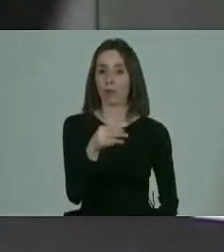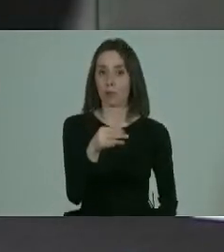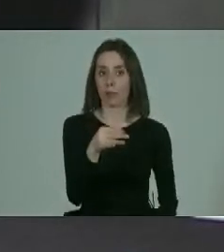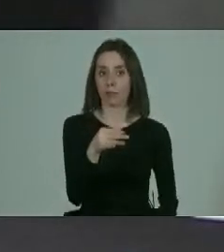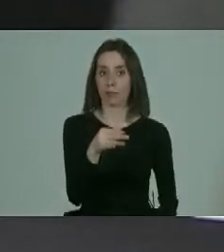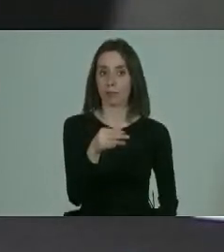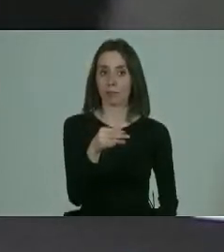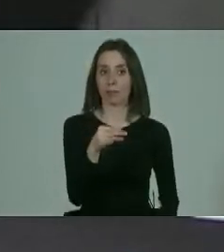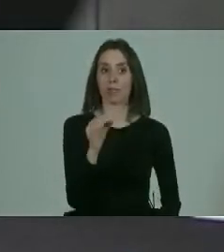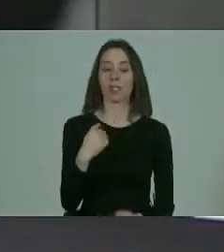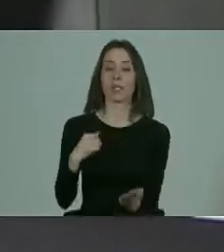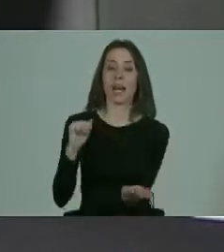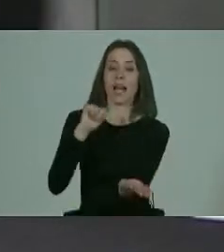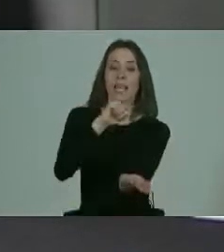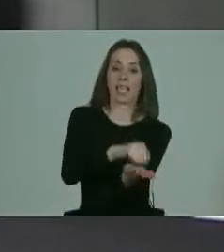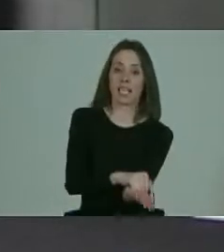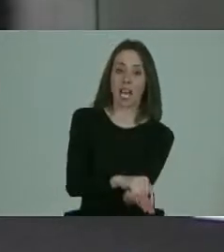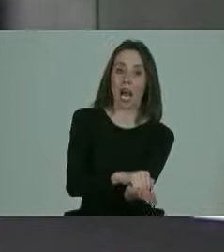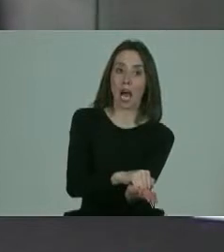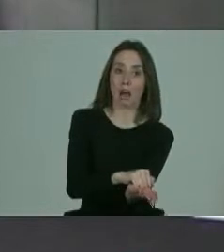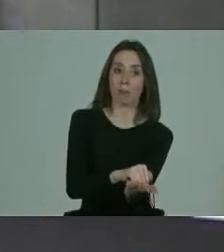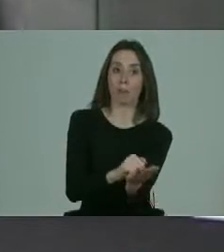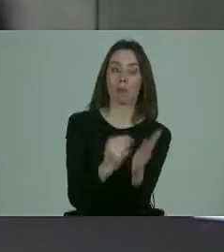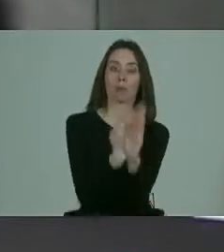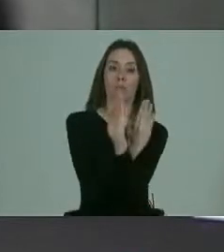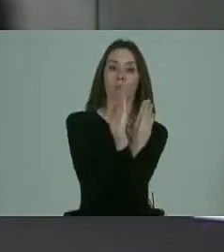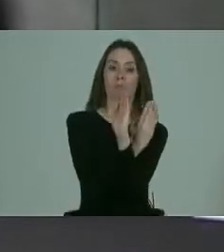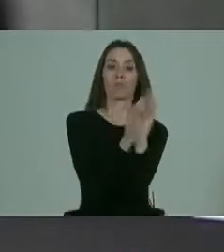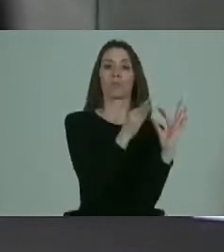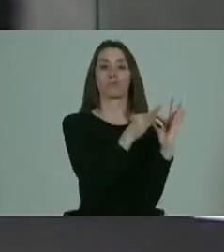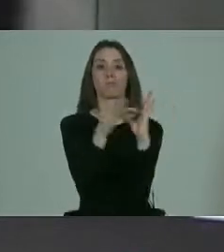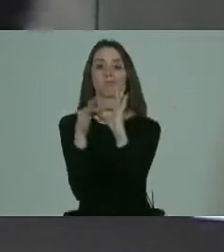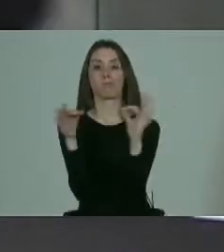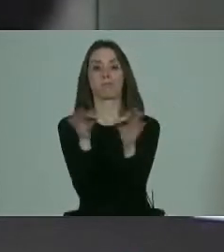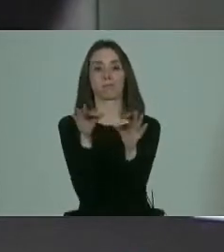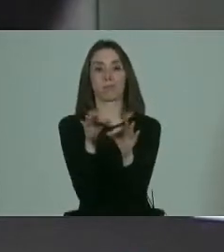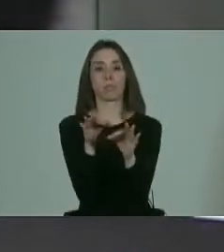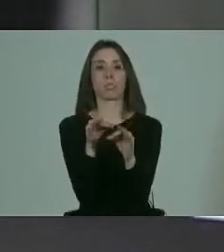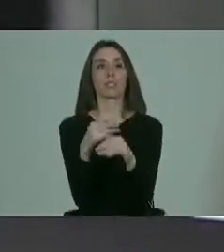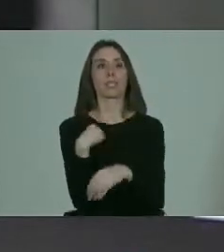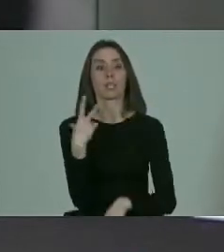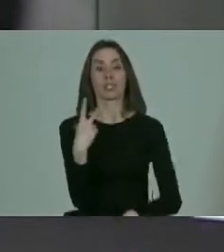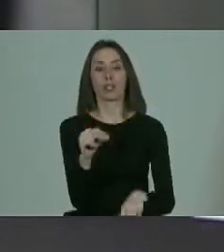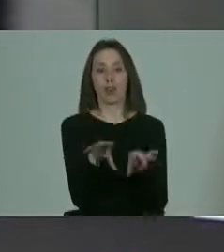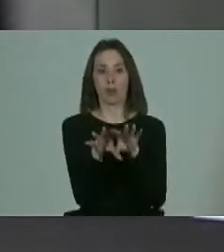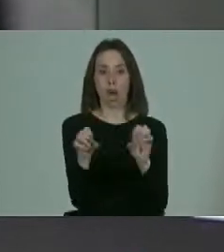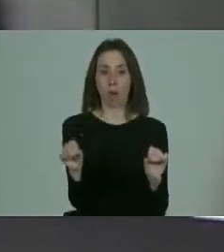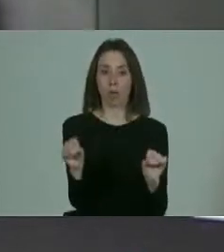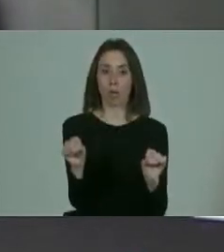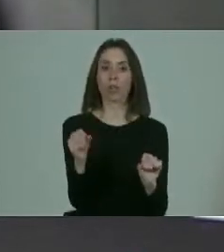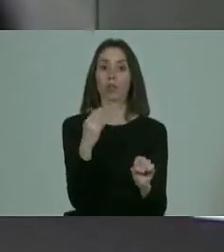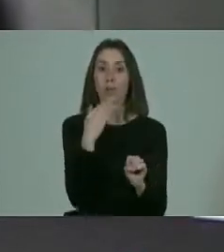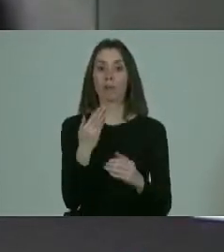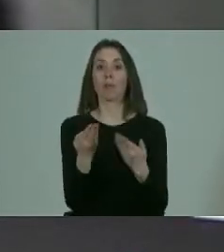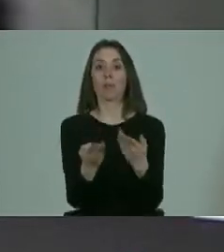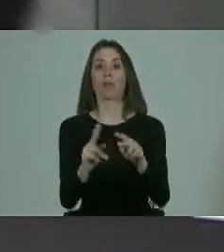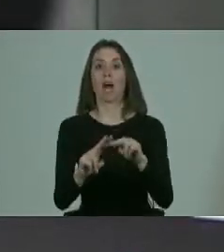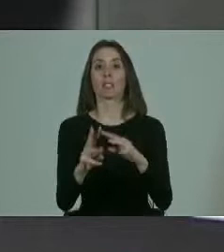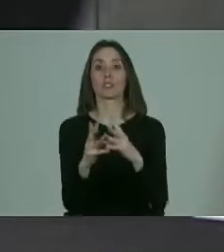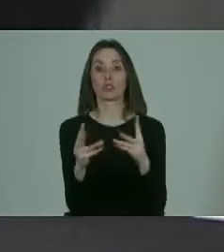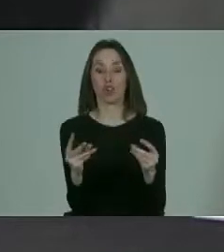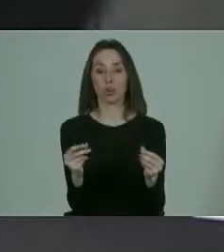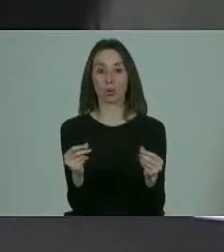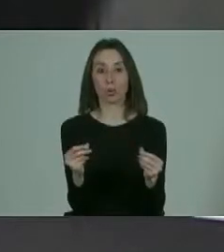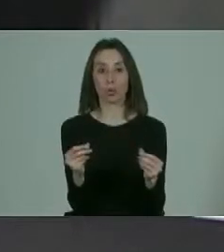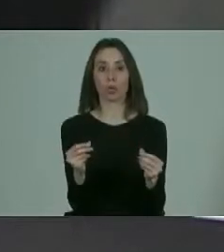cuando no es un reclamo tiene que tener detrás un muy buen fundamento y cuando uno no está de acuerdo con algo también tiene que tener una solución ya